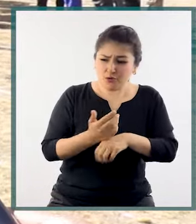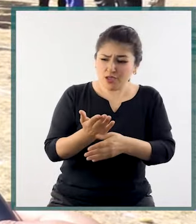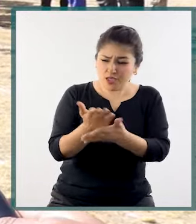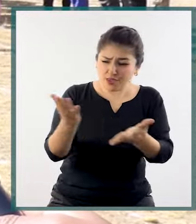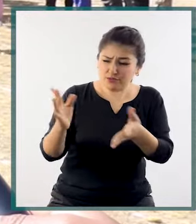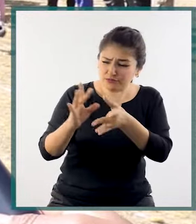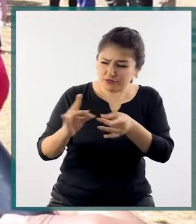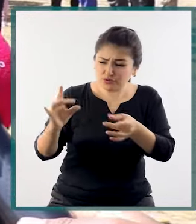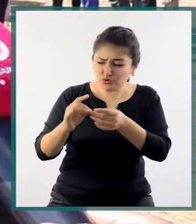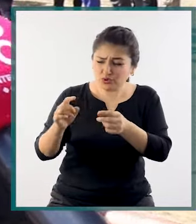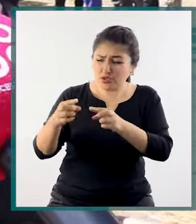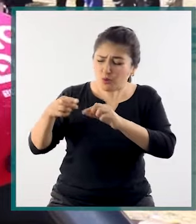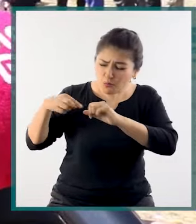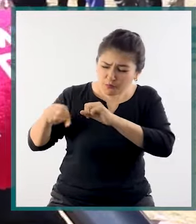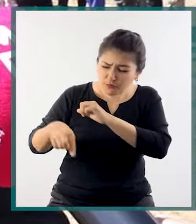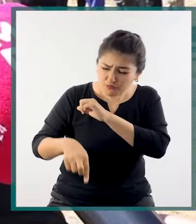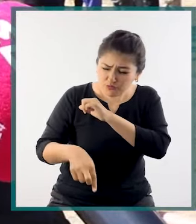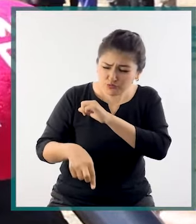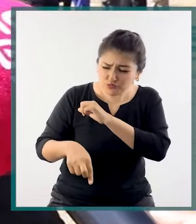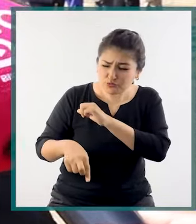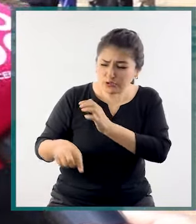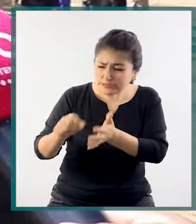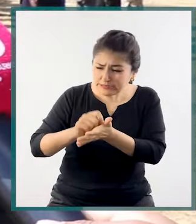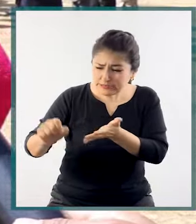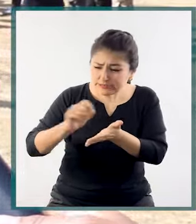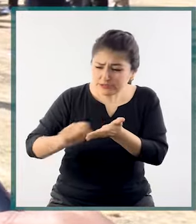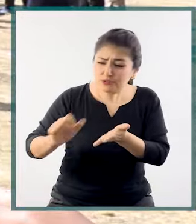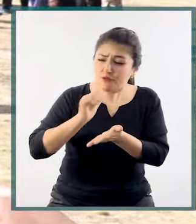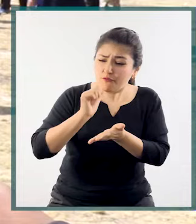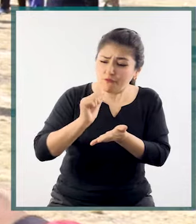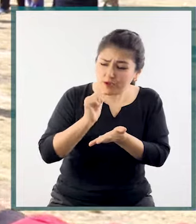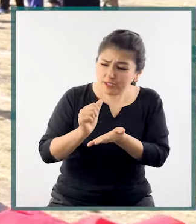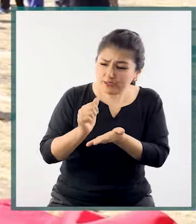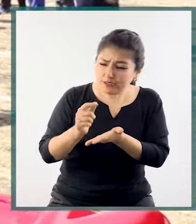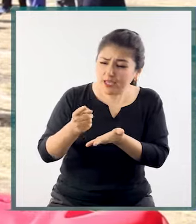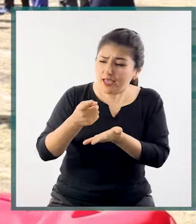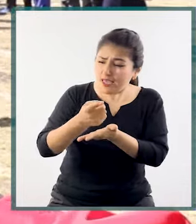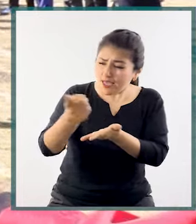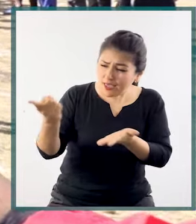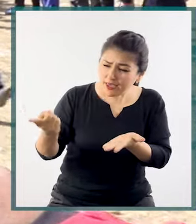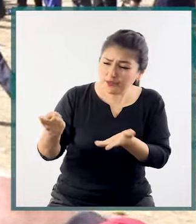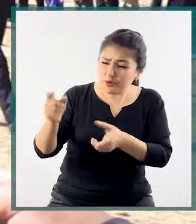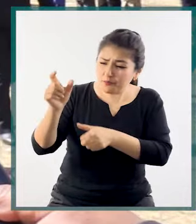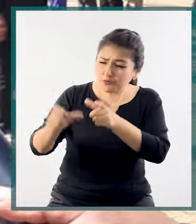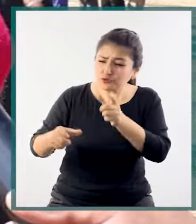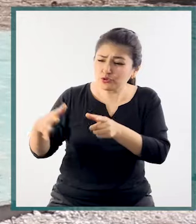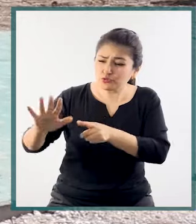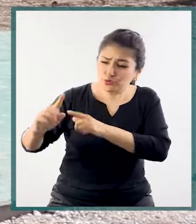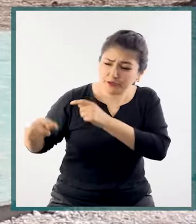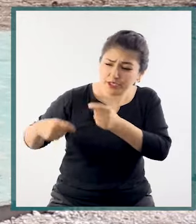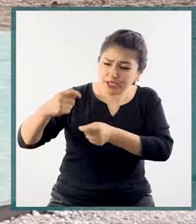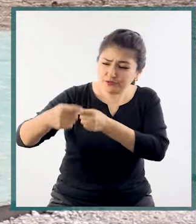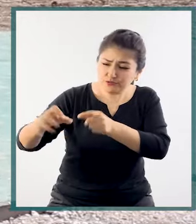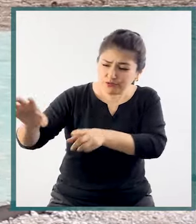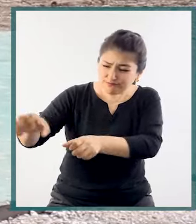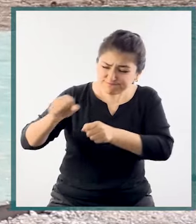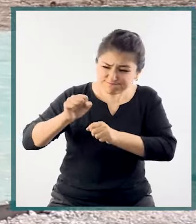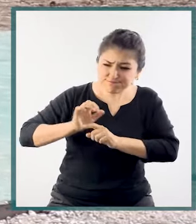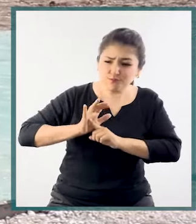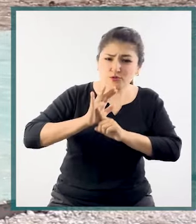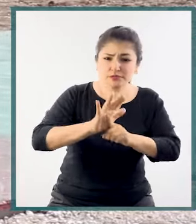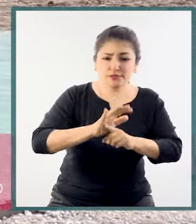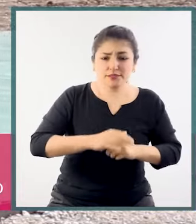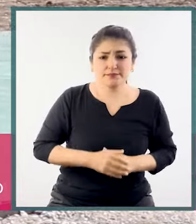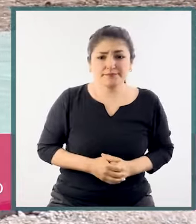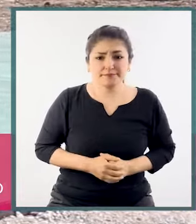esa historia que aún no se ha escrito, recuperar toda esa importante y rica tradición. antes de